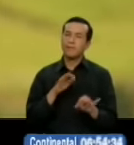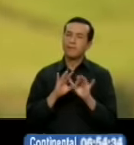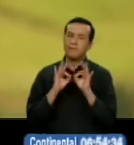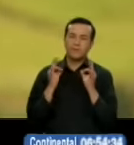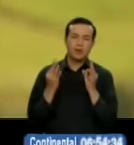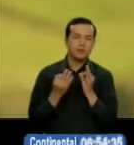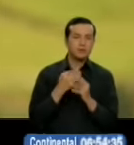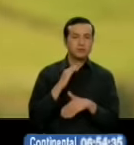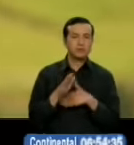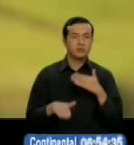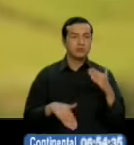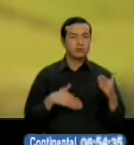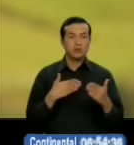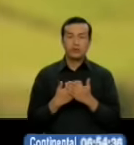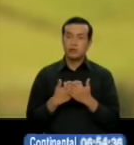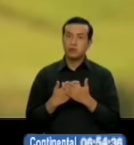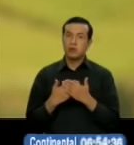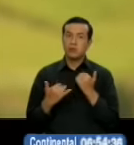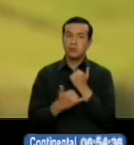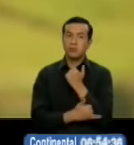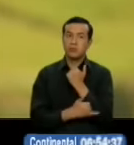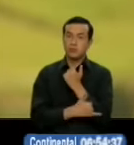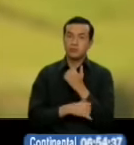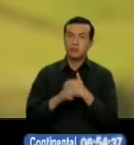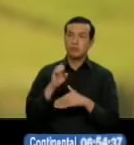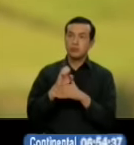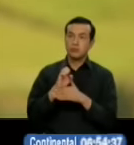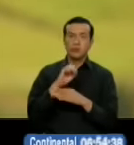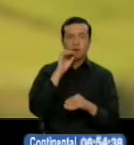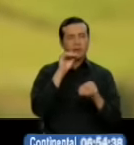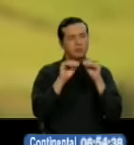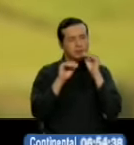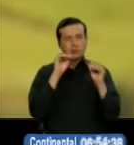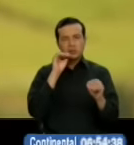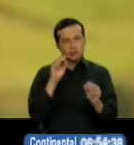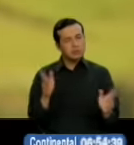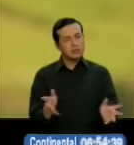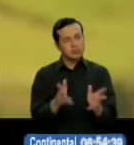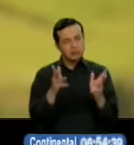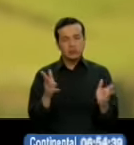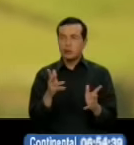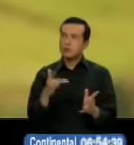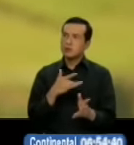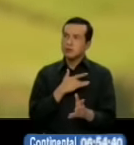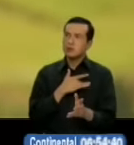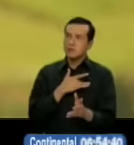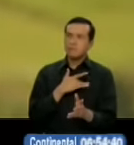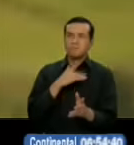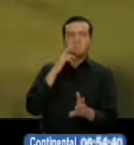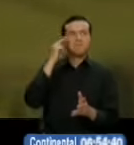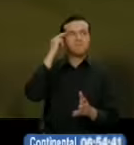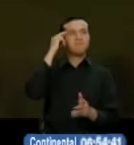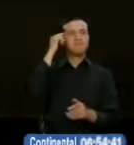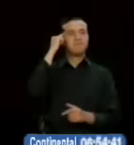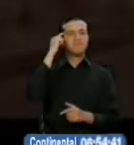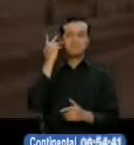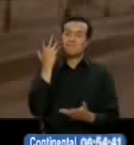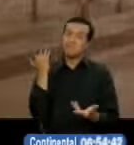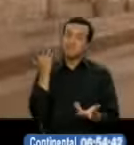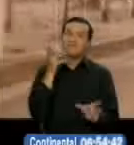y todo un país, con los mensajes de ellos me ayudaron y recapacité y estoy